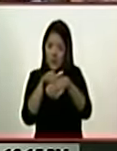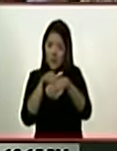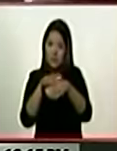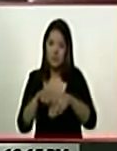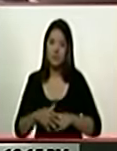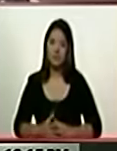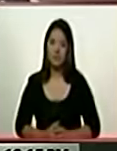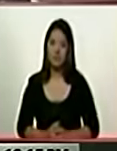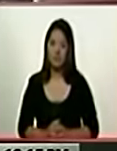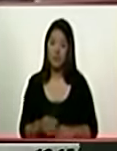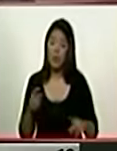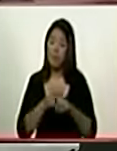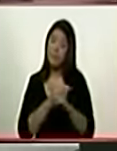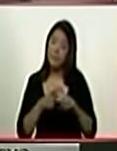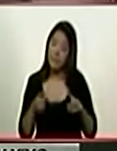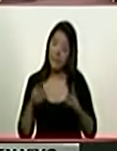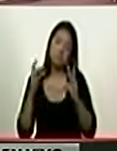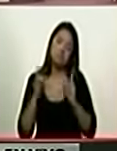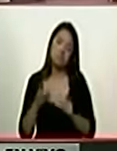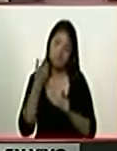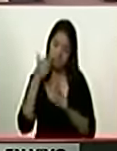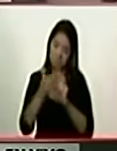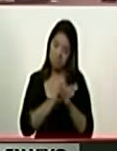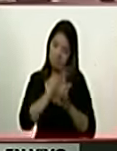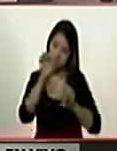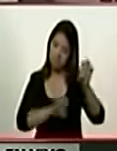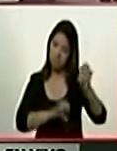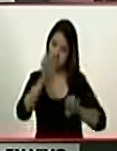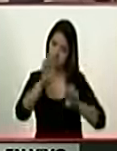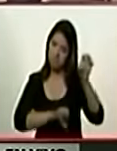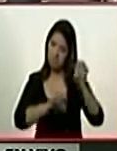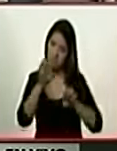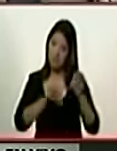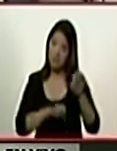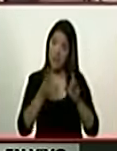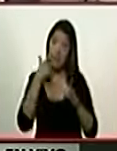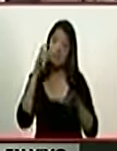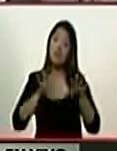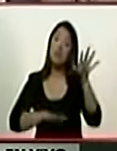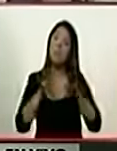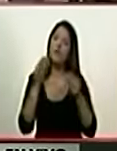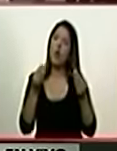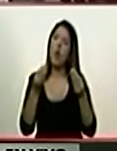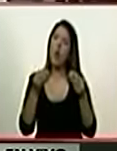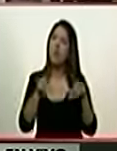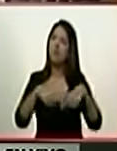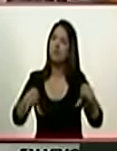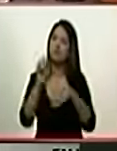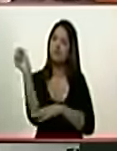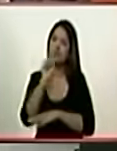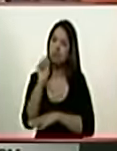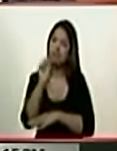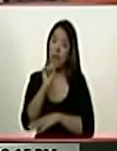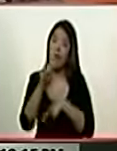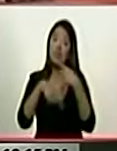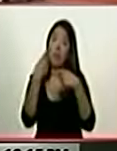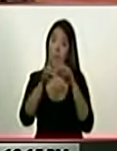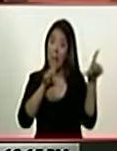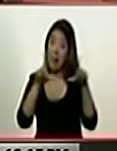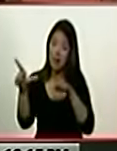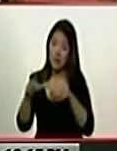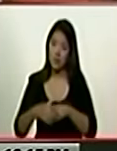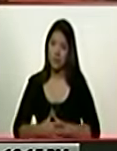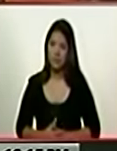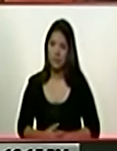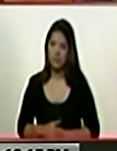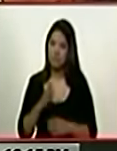Pero eso lo dejaremos, digamos, a la evaluación correspondiente del comportamiento vehicular en la circulación cuando la obra sea acometida. Ministro,